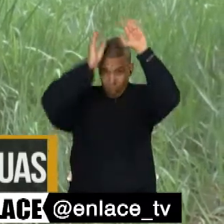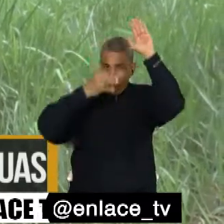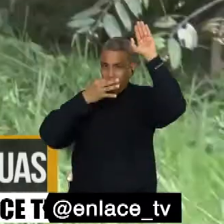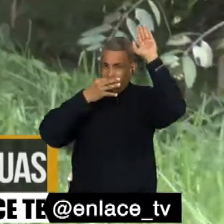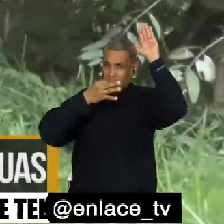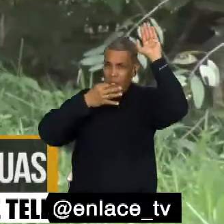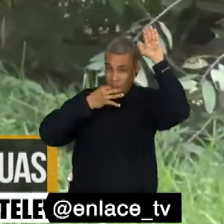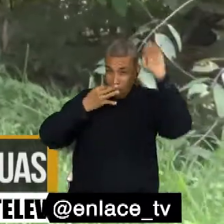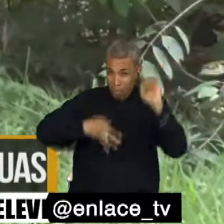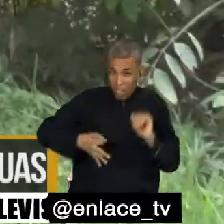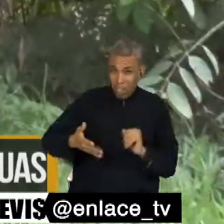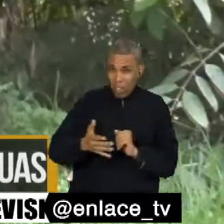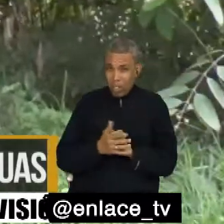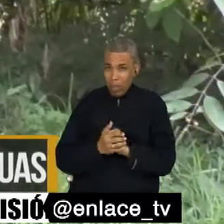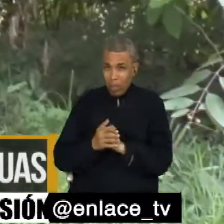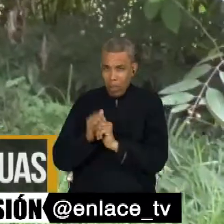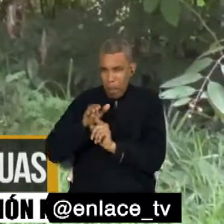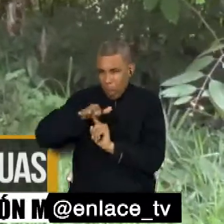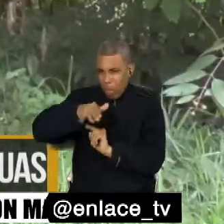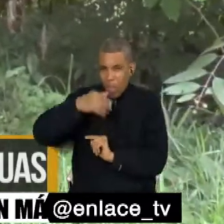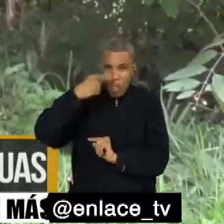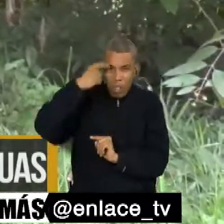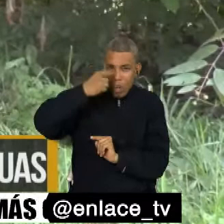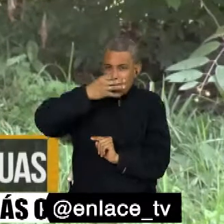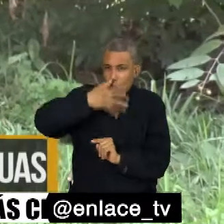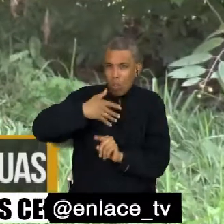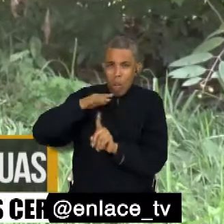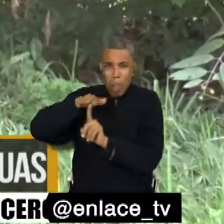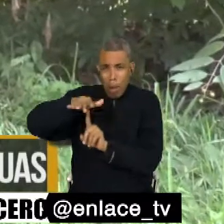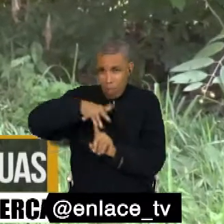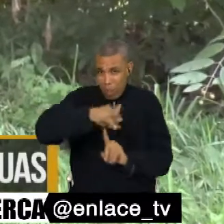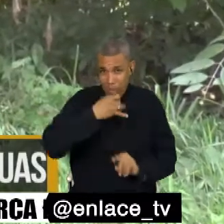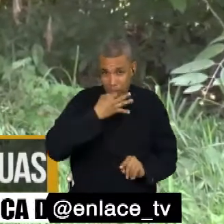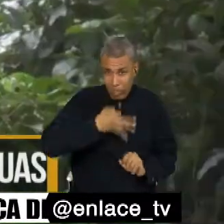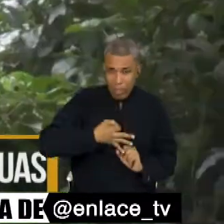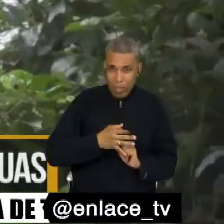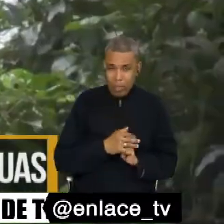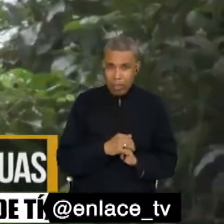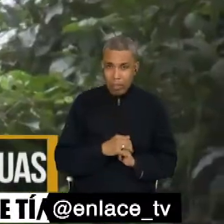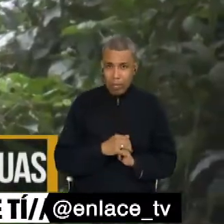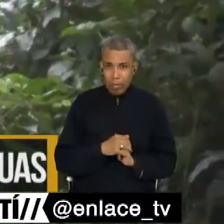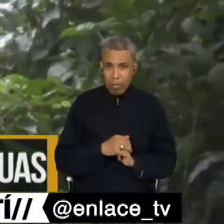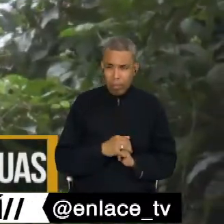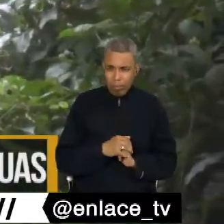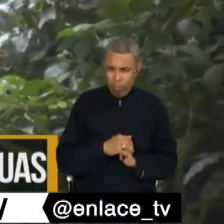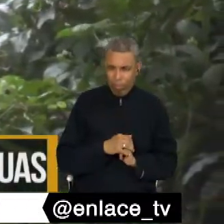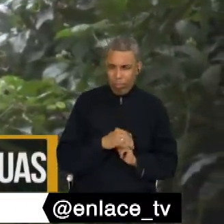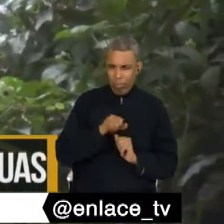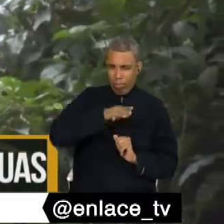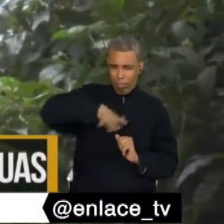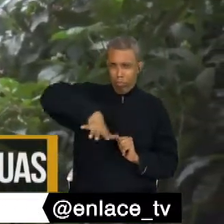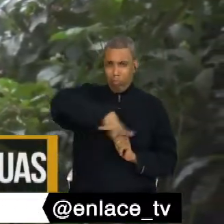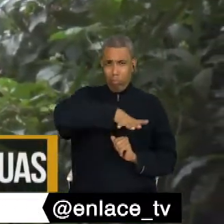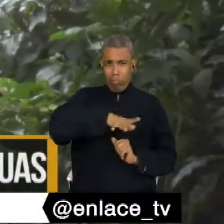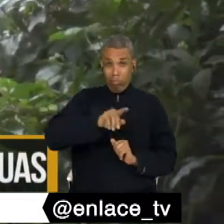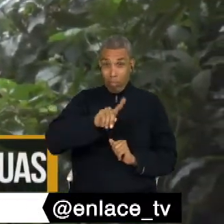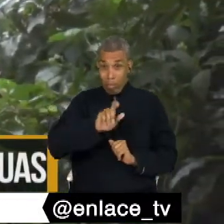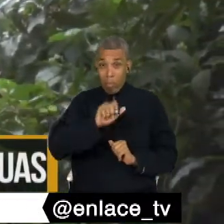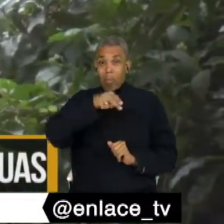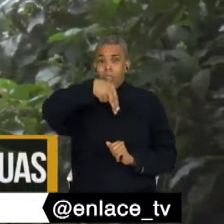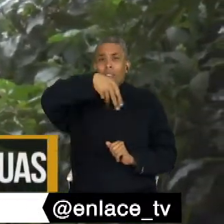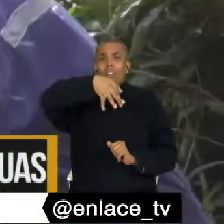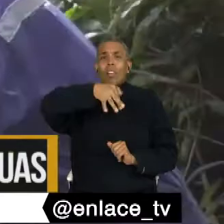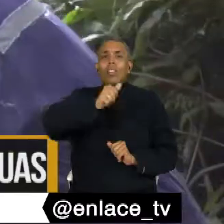vez nos enteramos por los medios de comunicación de este derrame en el caño Santa Inés, que es un tributario